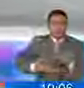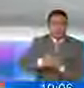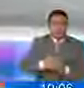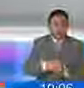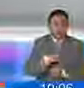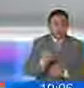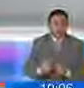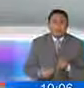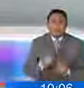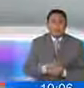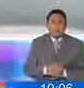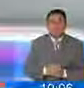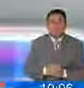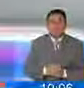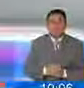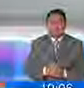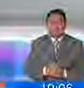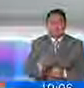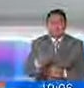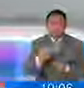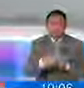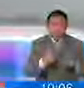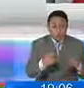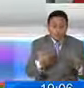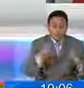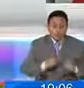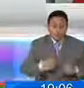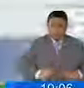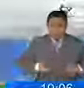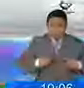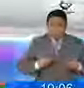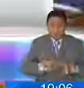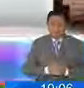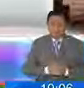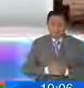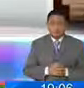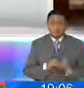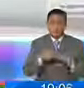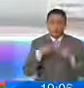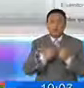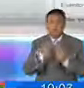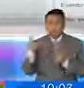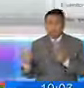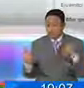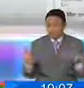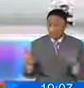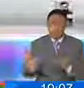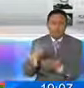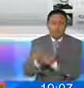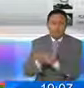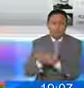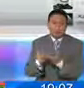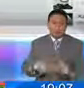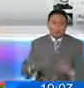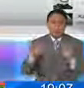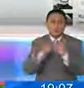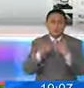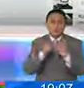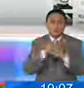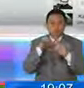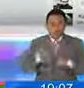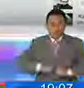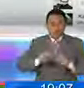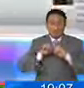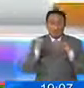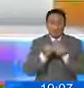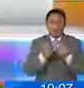tengo que pedir prestado un cuarto para poder vivir. De momento, cada grupo continúa presentando sus propuestas en redes sociales y también organizan